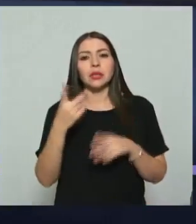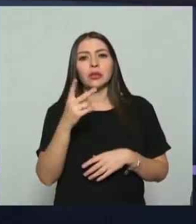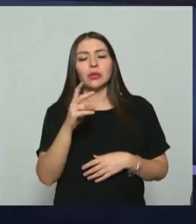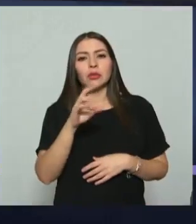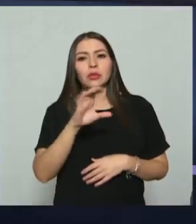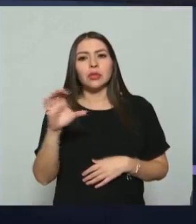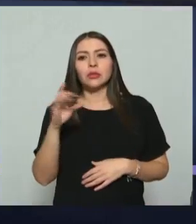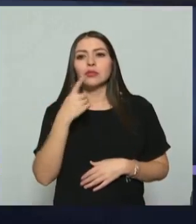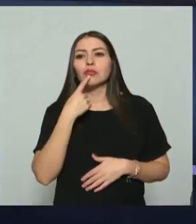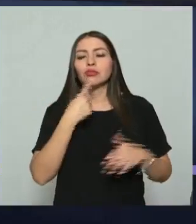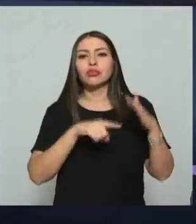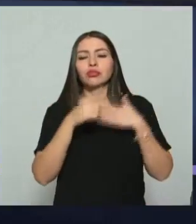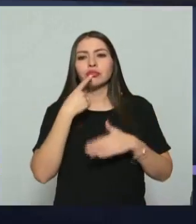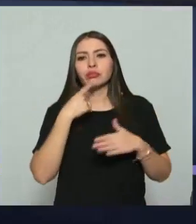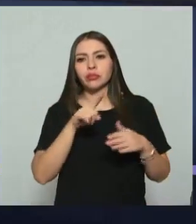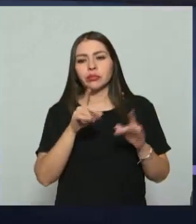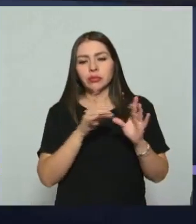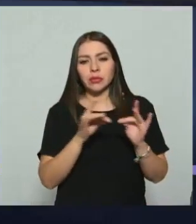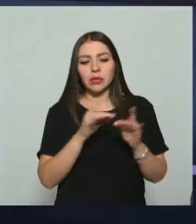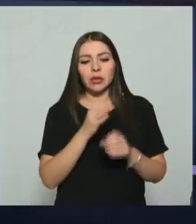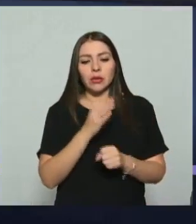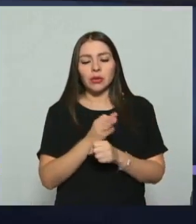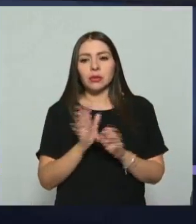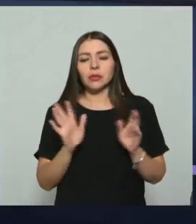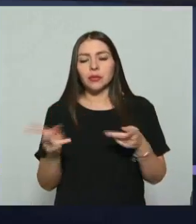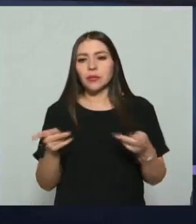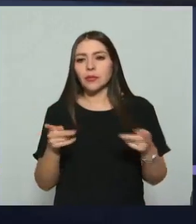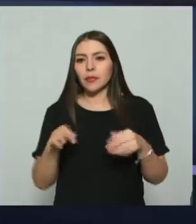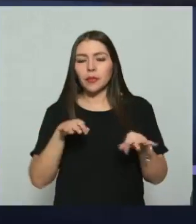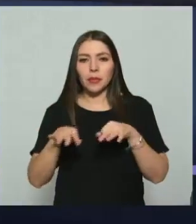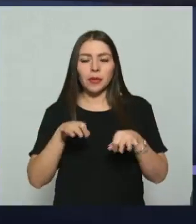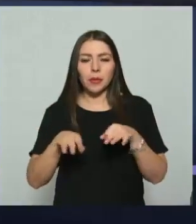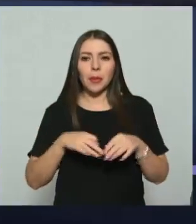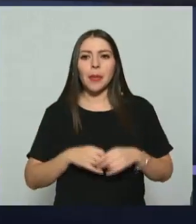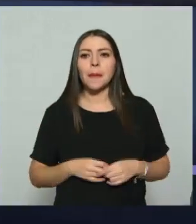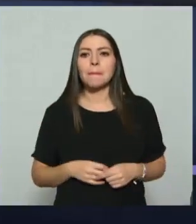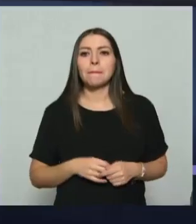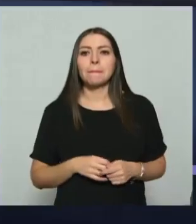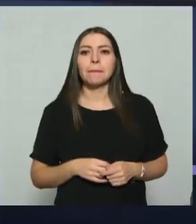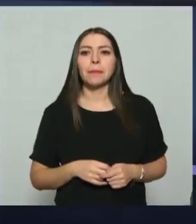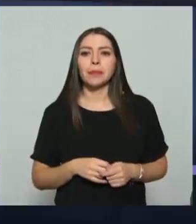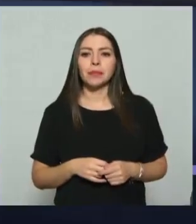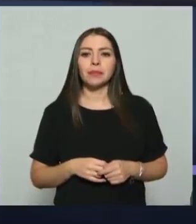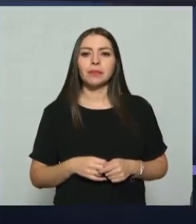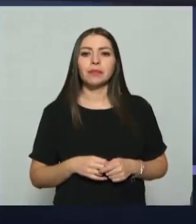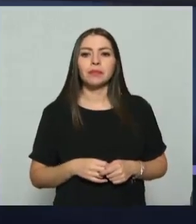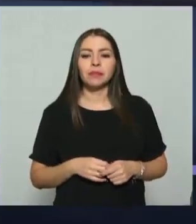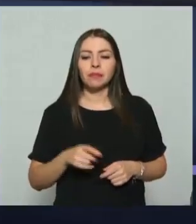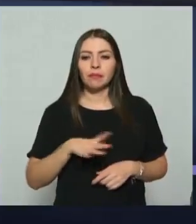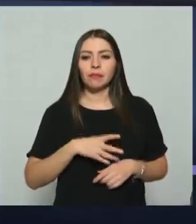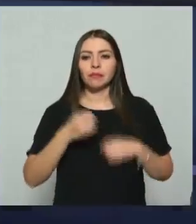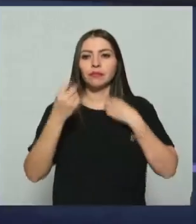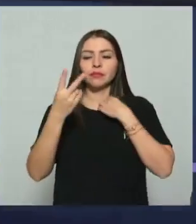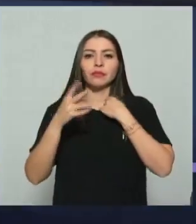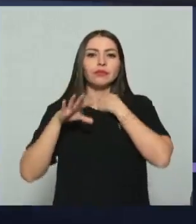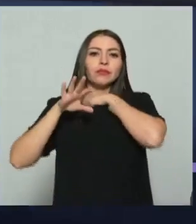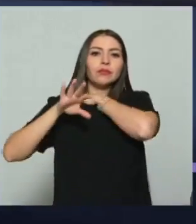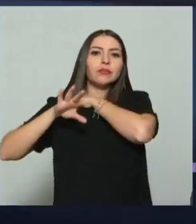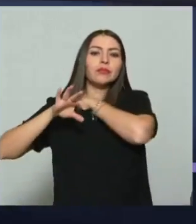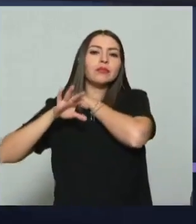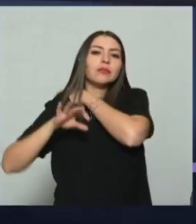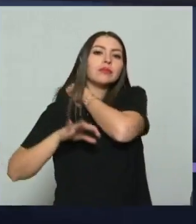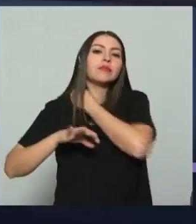reportes y hemos actuado. Entonces, está vinculado a dos sectores, al sector Abasto y al